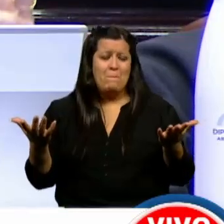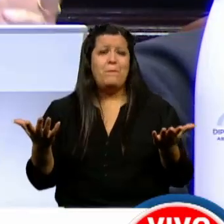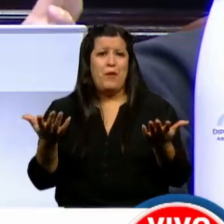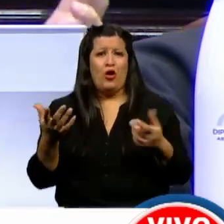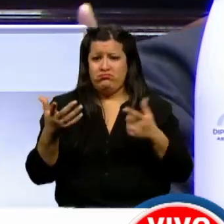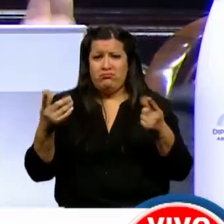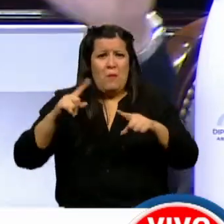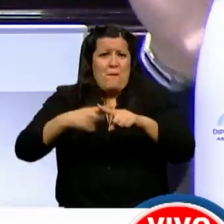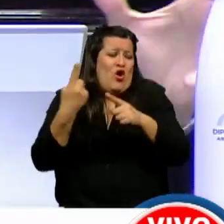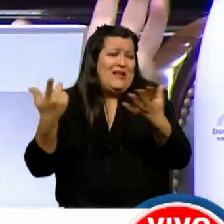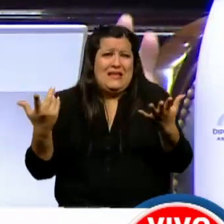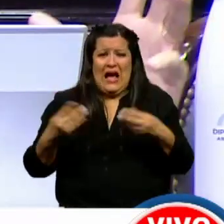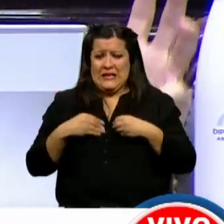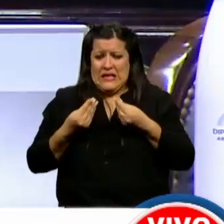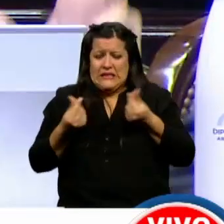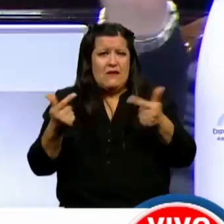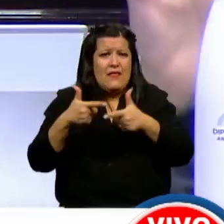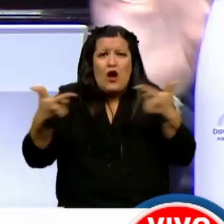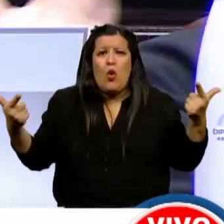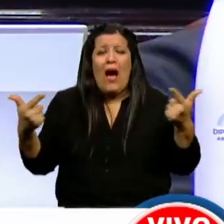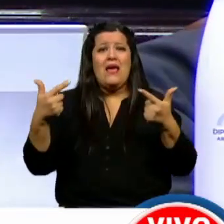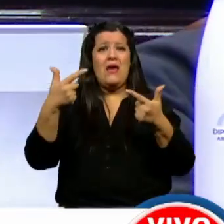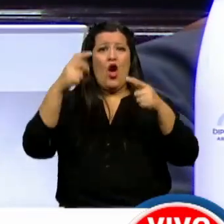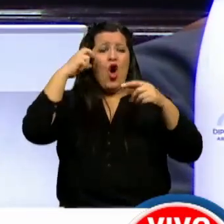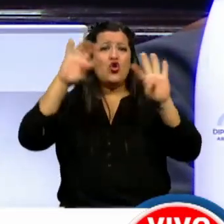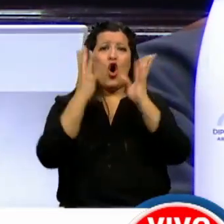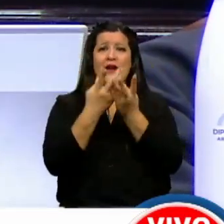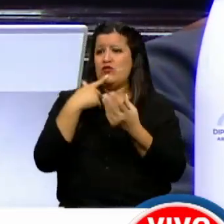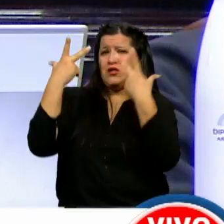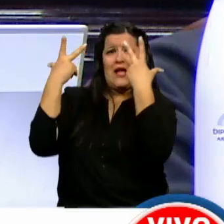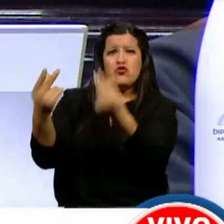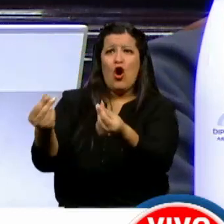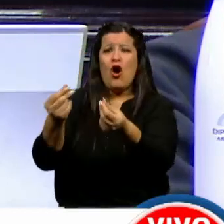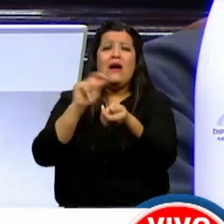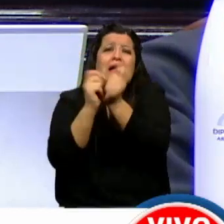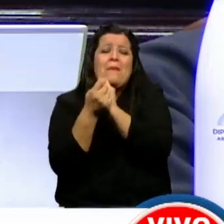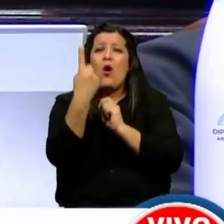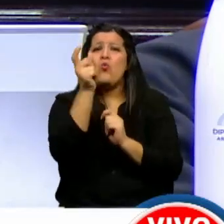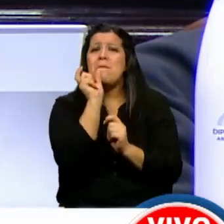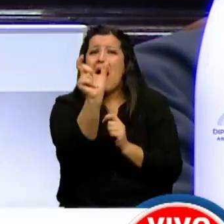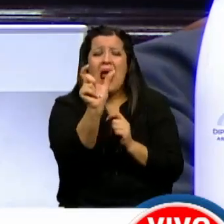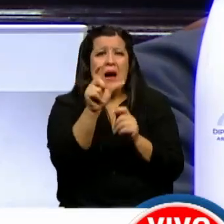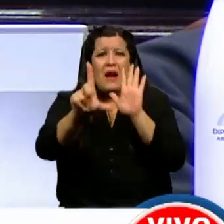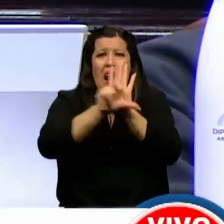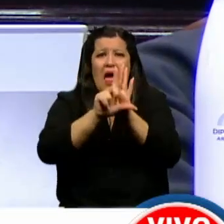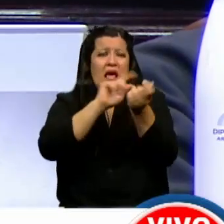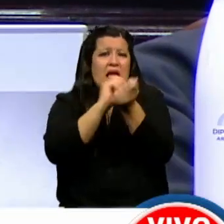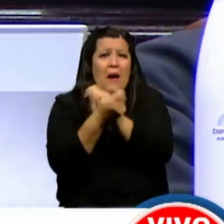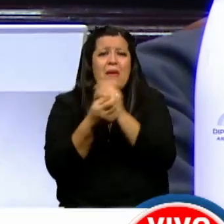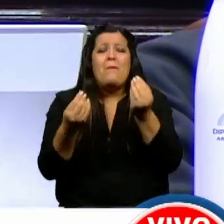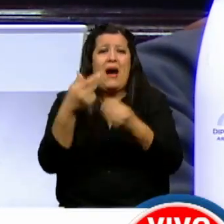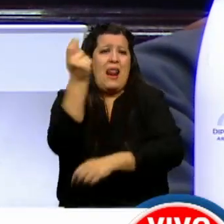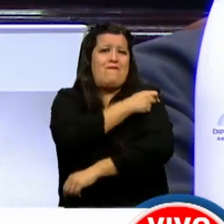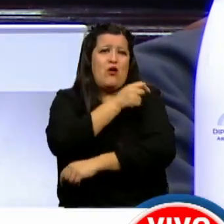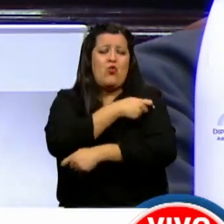política total, de cómo el Congreso de la Nación le niega a la sociedad cambiar una palabrita en una ley para poder vacunar